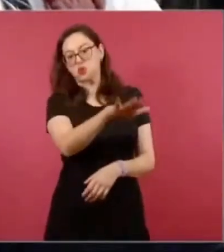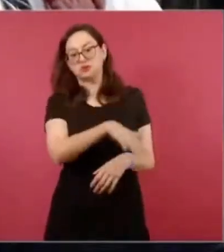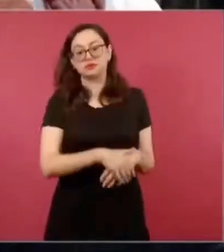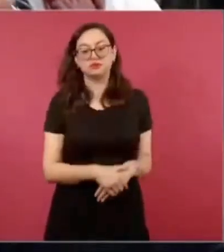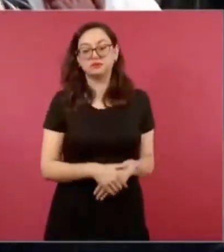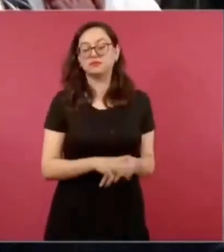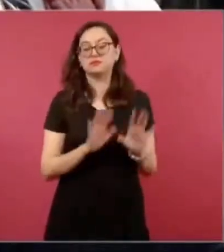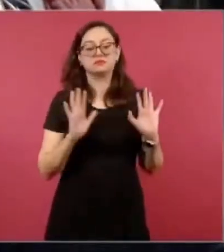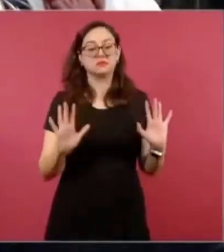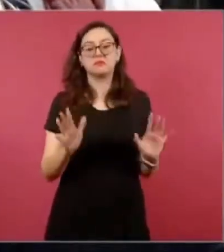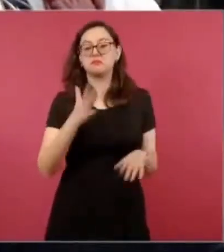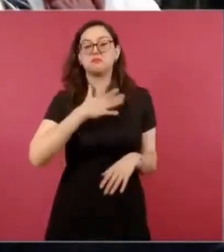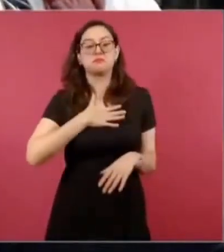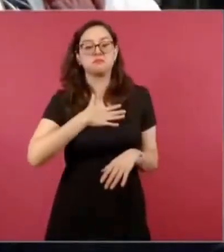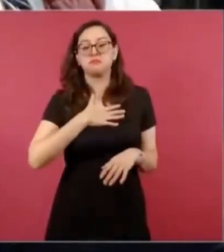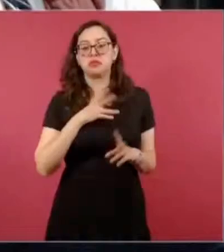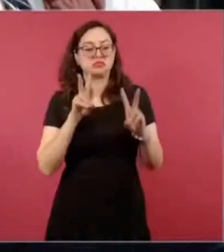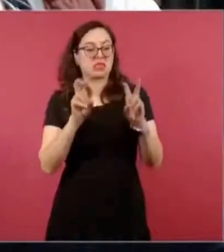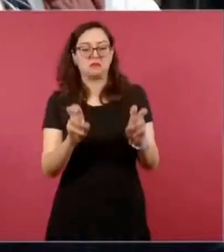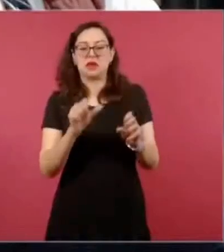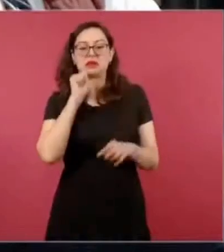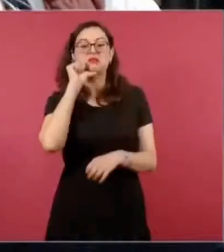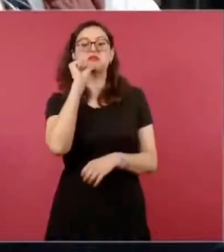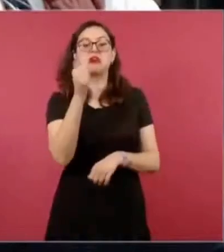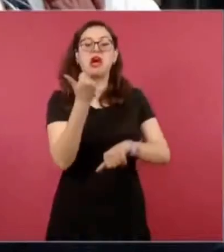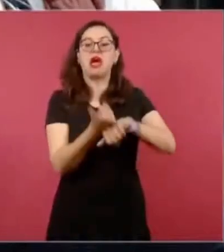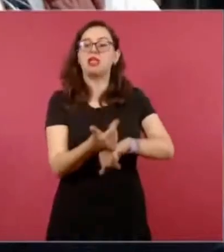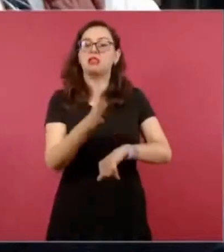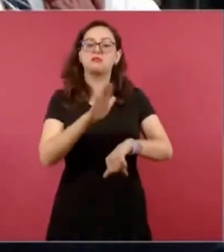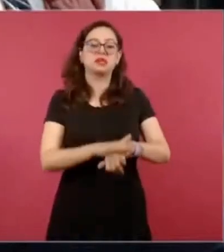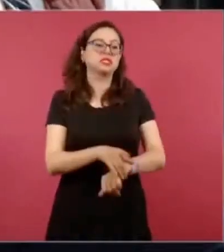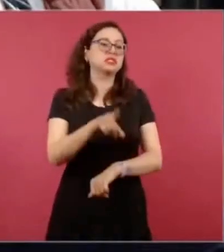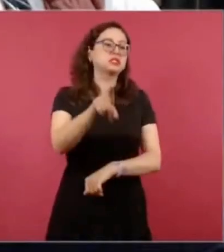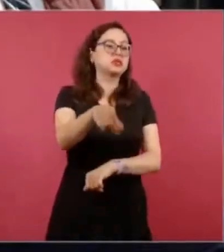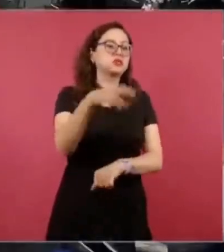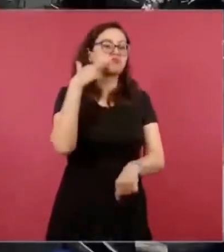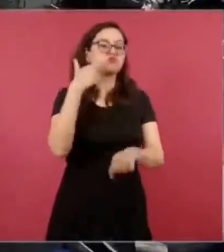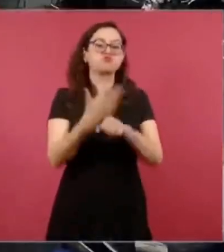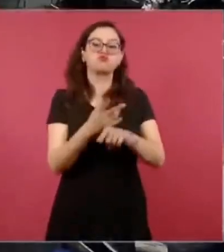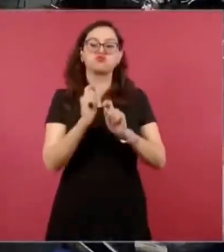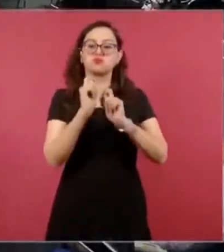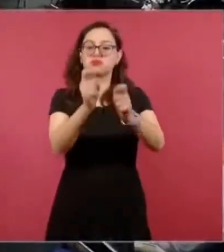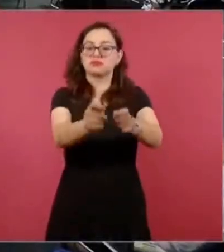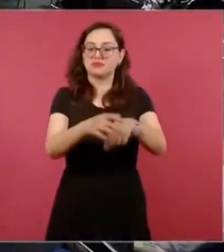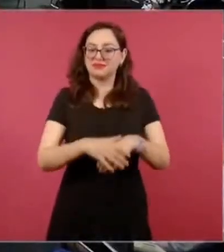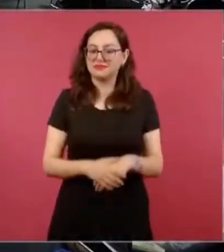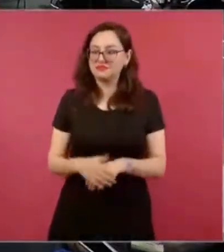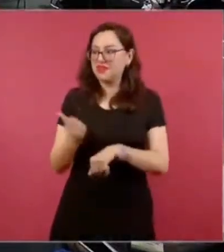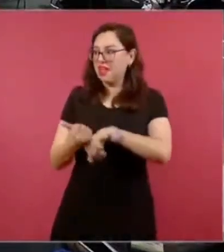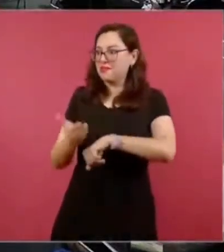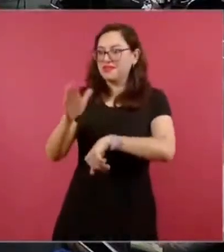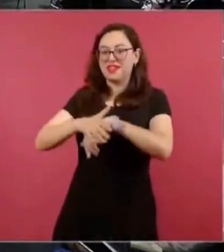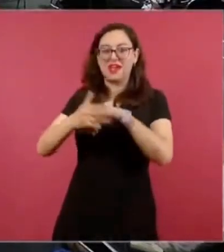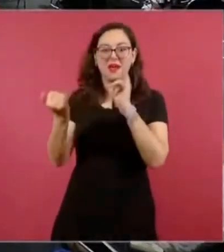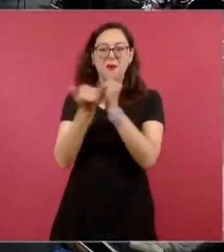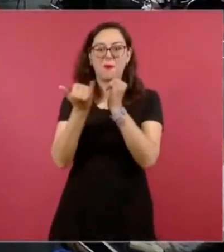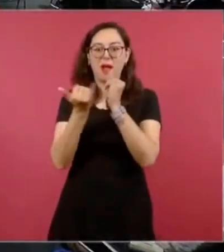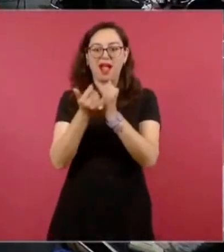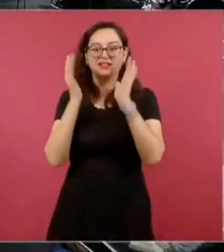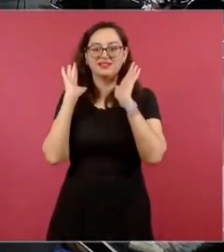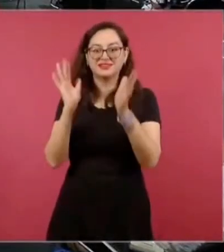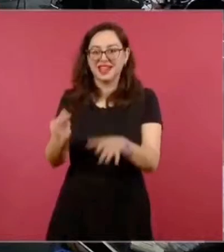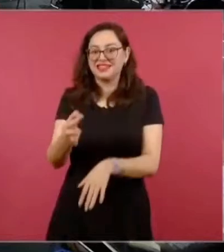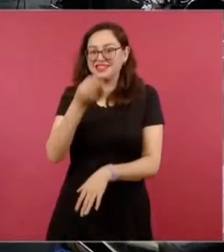lo está trabajando el área de administración, un área que prácticamente está desmantelada y que hoy es operada